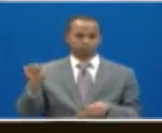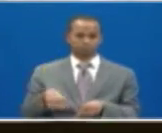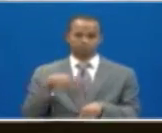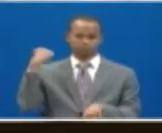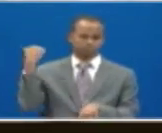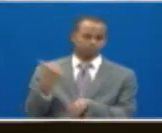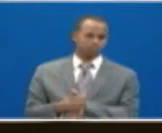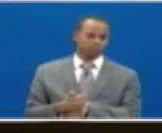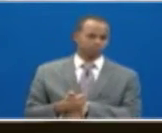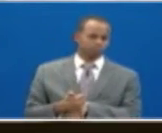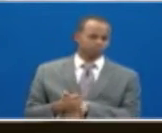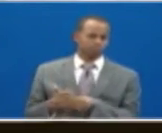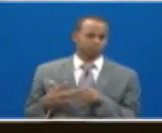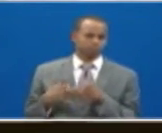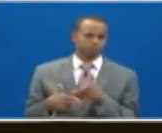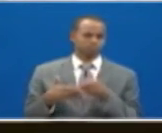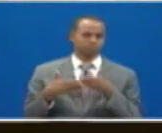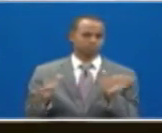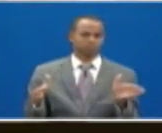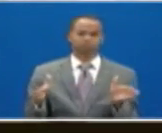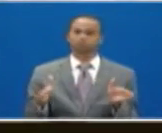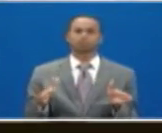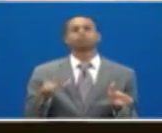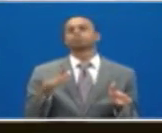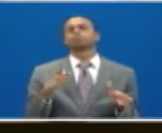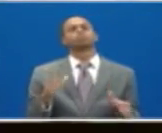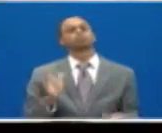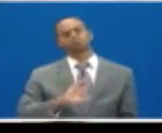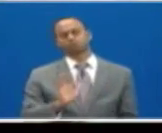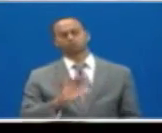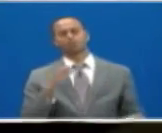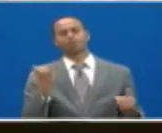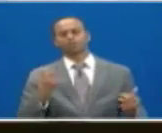inauguración, es una celebración.